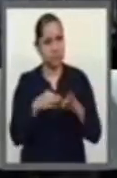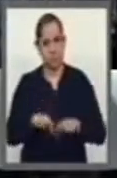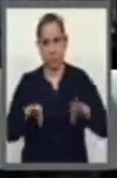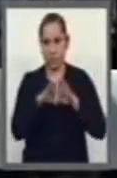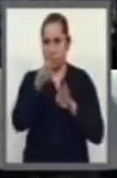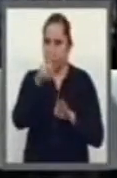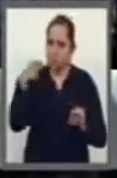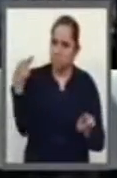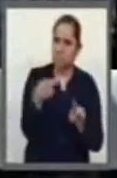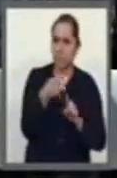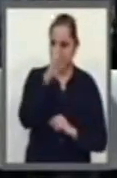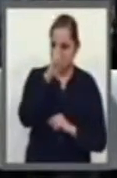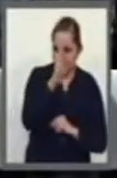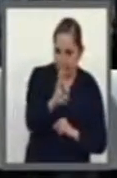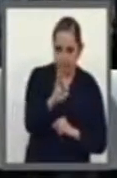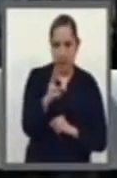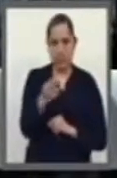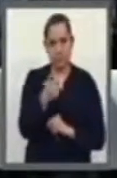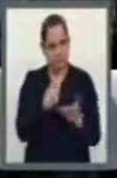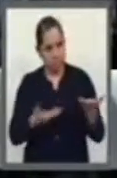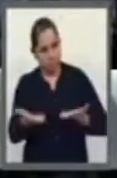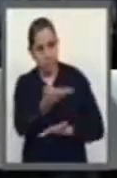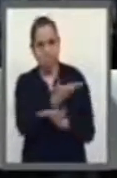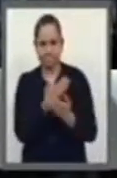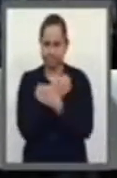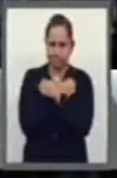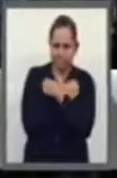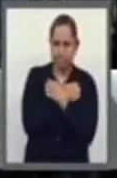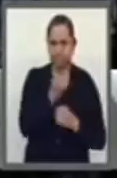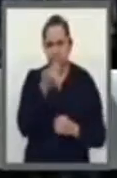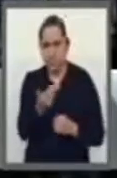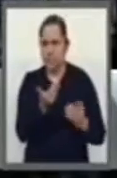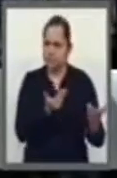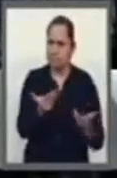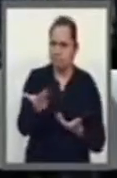de trato civilizado y además